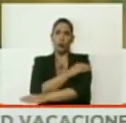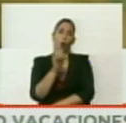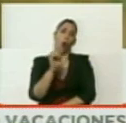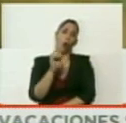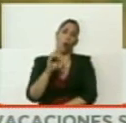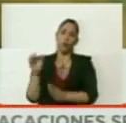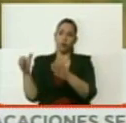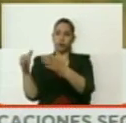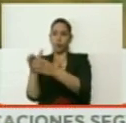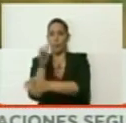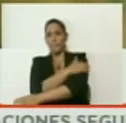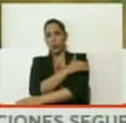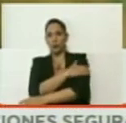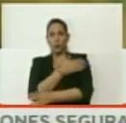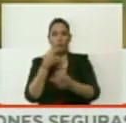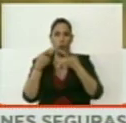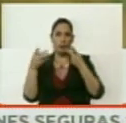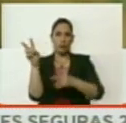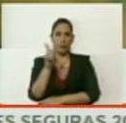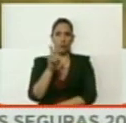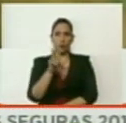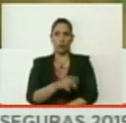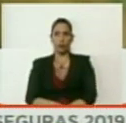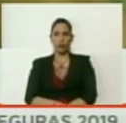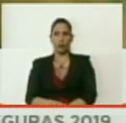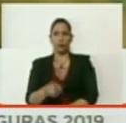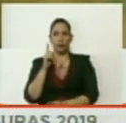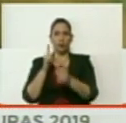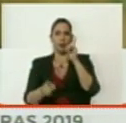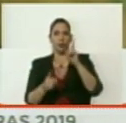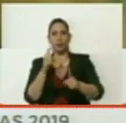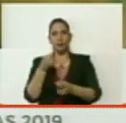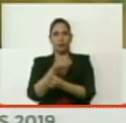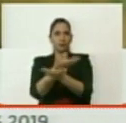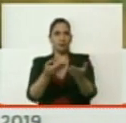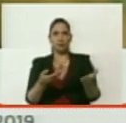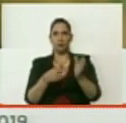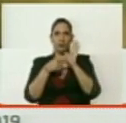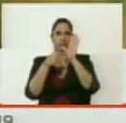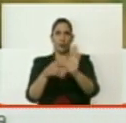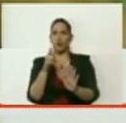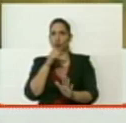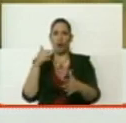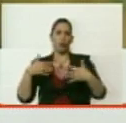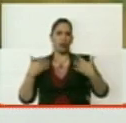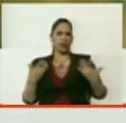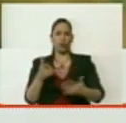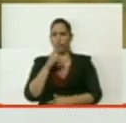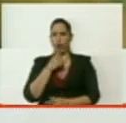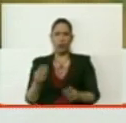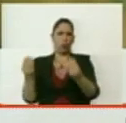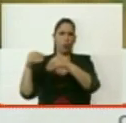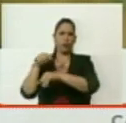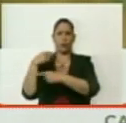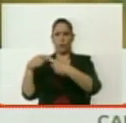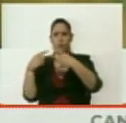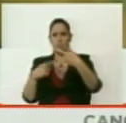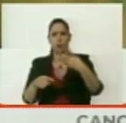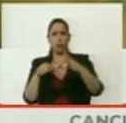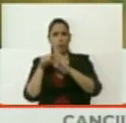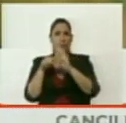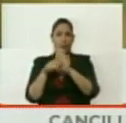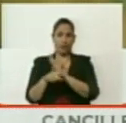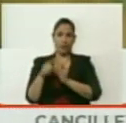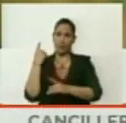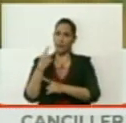oposiciones políticas venezolanas. Algunos de ellos ya han mostrado su descontento, su desacuerdo con este tipo de medidas, pero deben